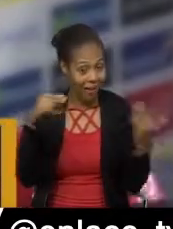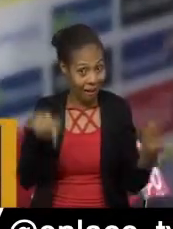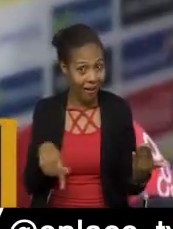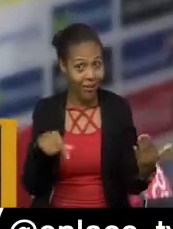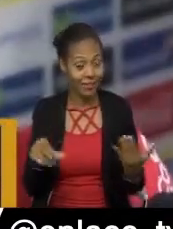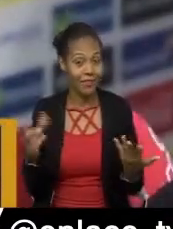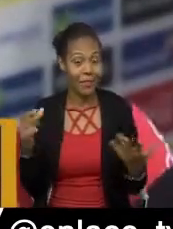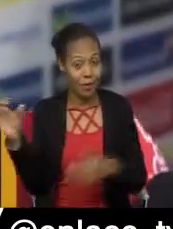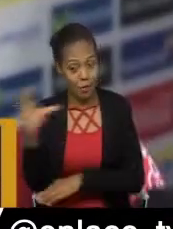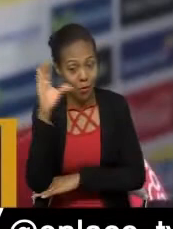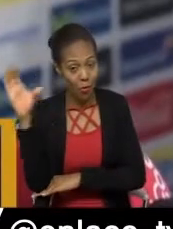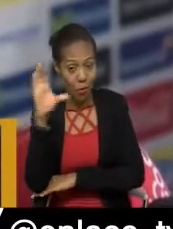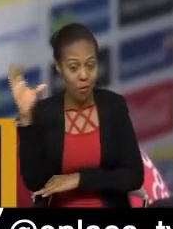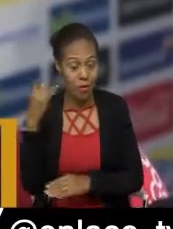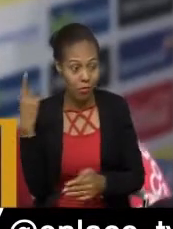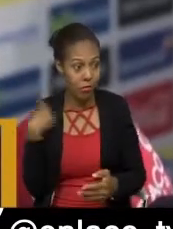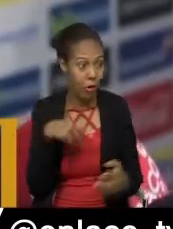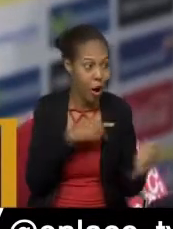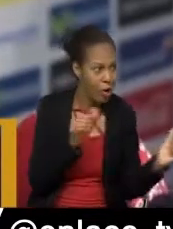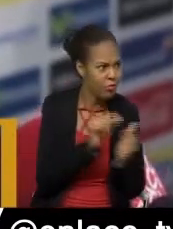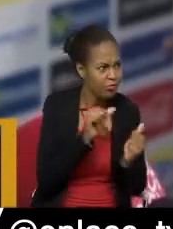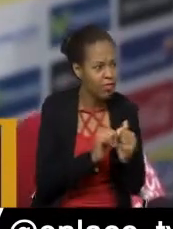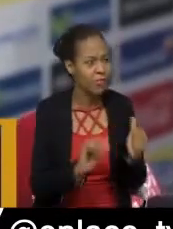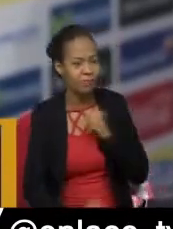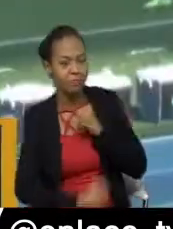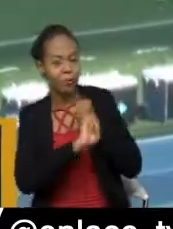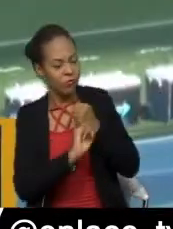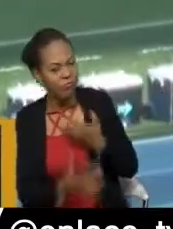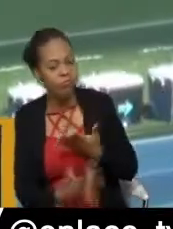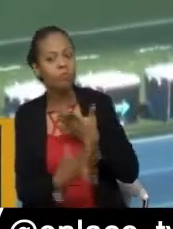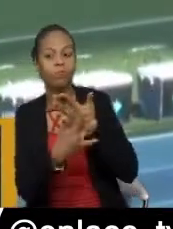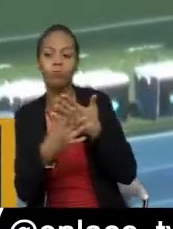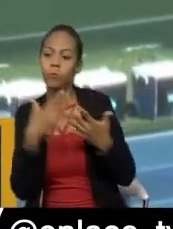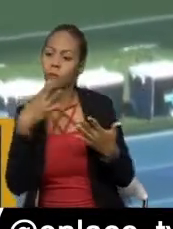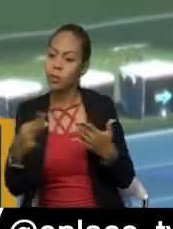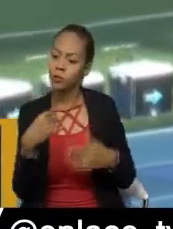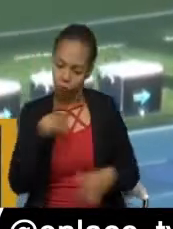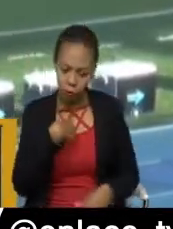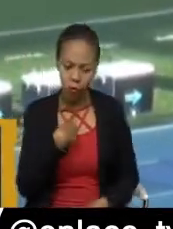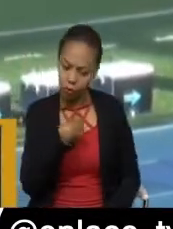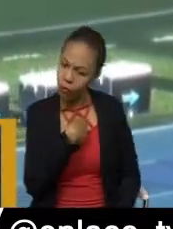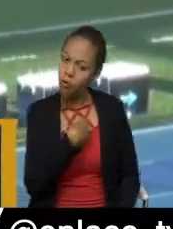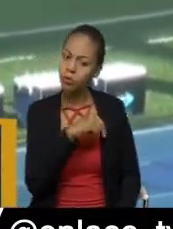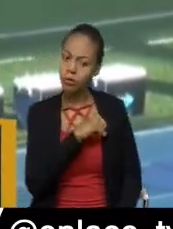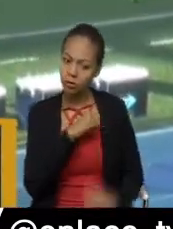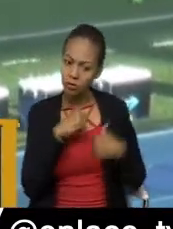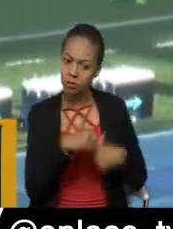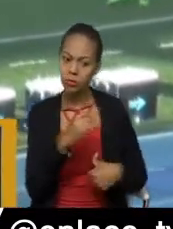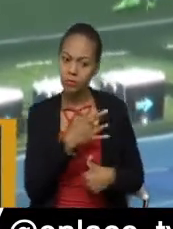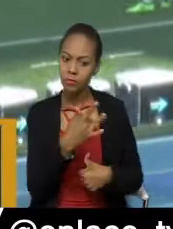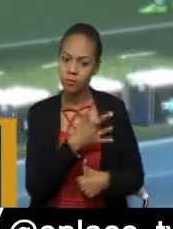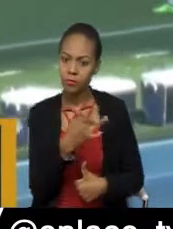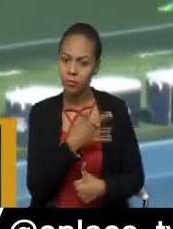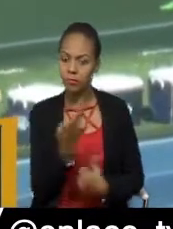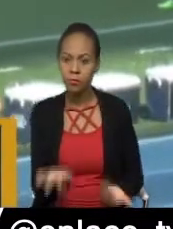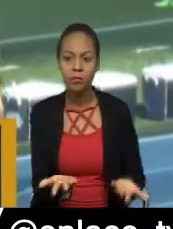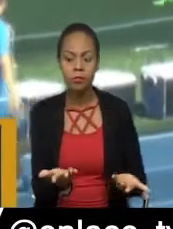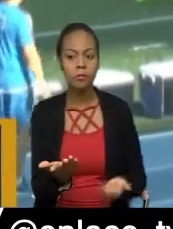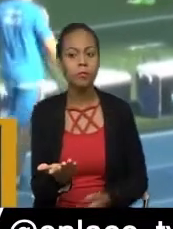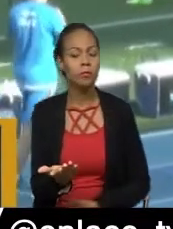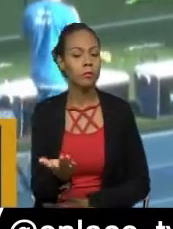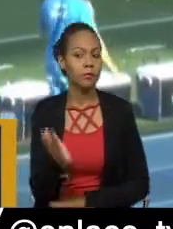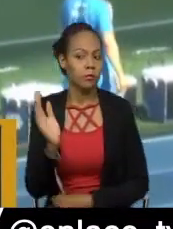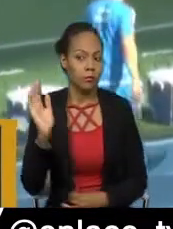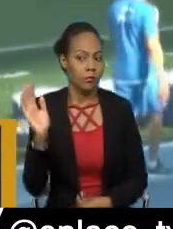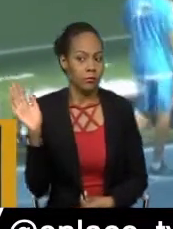da un impulso mayor. Y en lo personal, pues ojalá que el